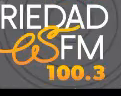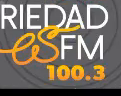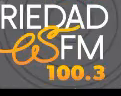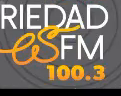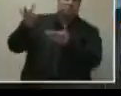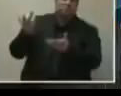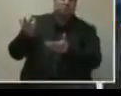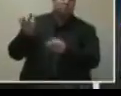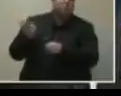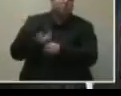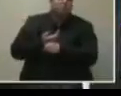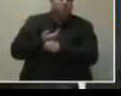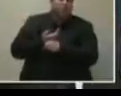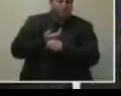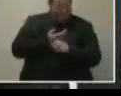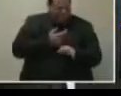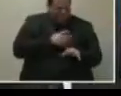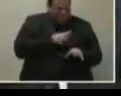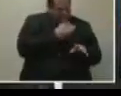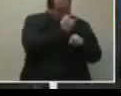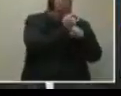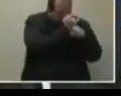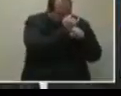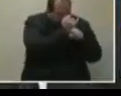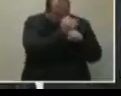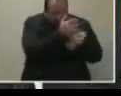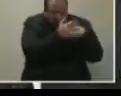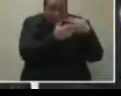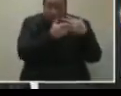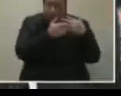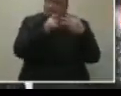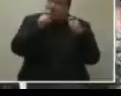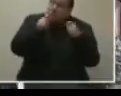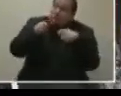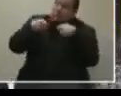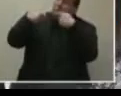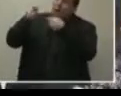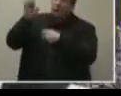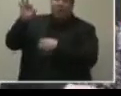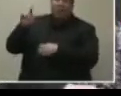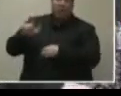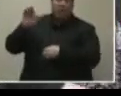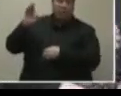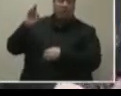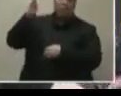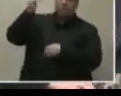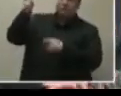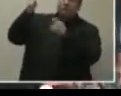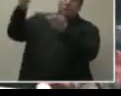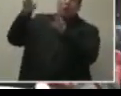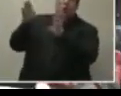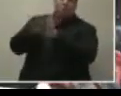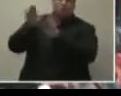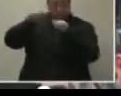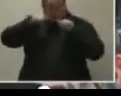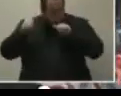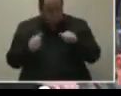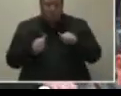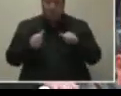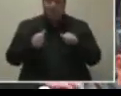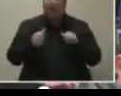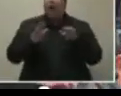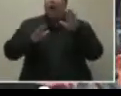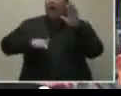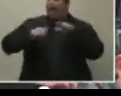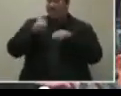¿Qué ruta se va a agotar para llegar a esa posibilidad de los dos homicidios que se atienda a nivel federal. Para muchos del